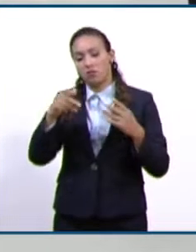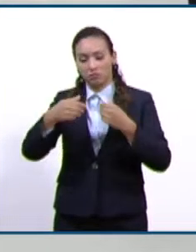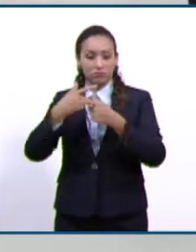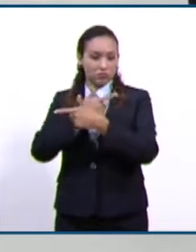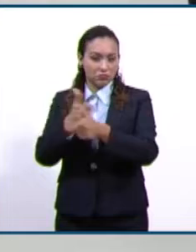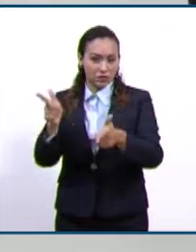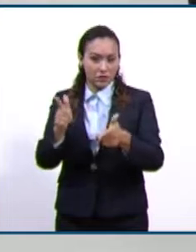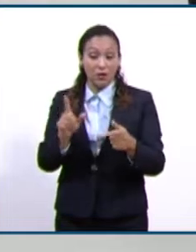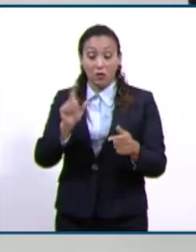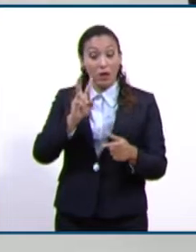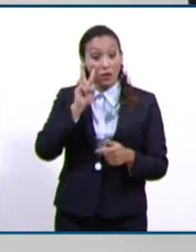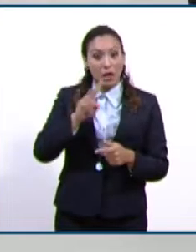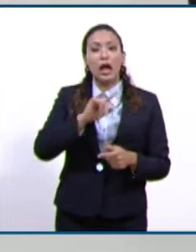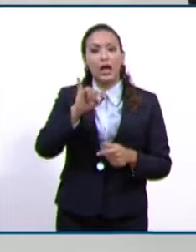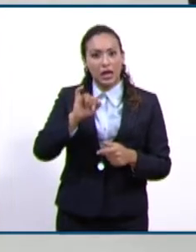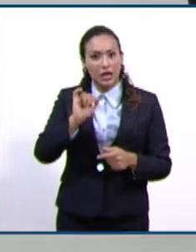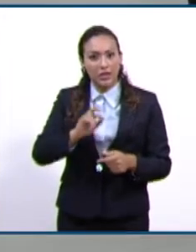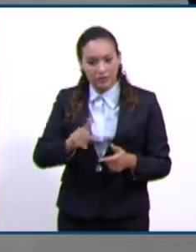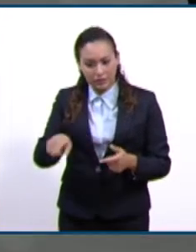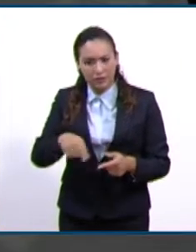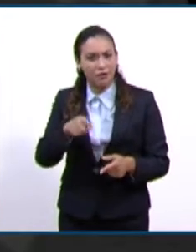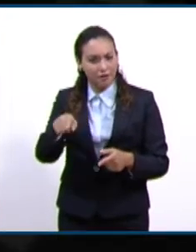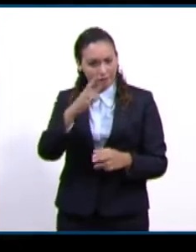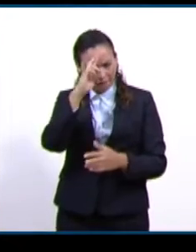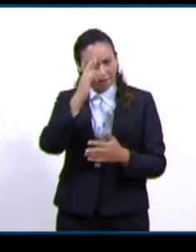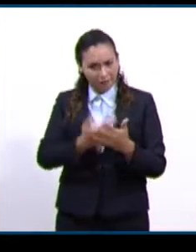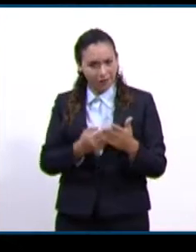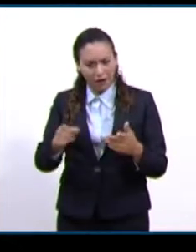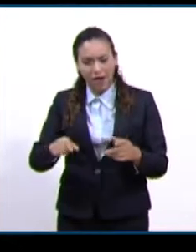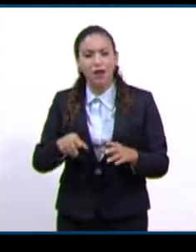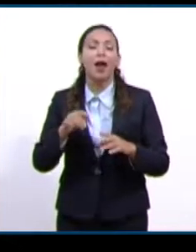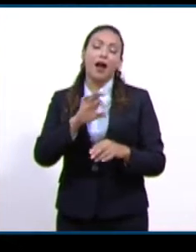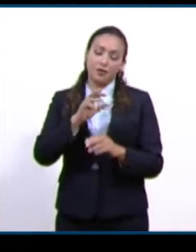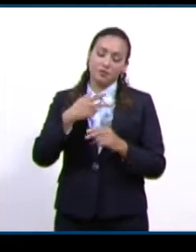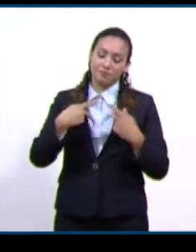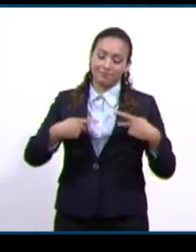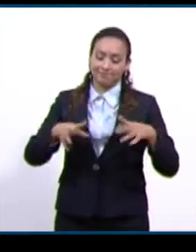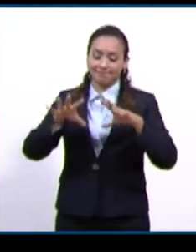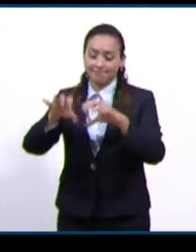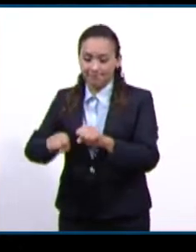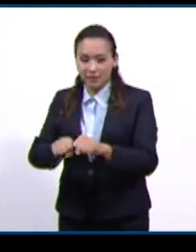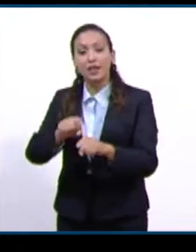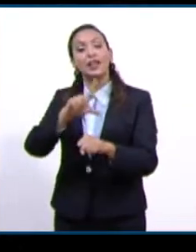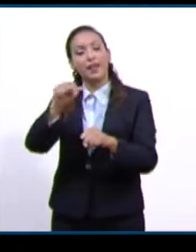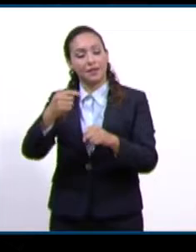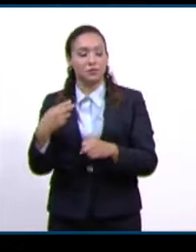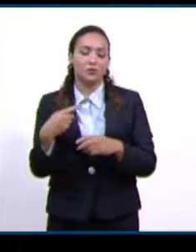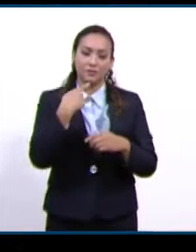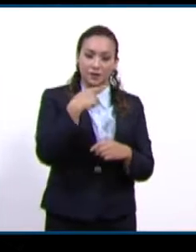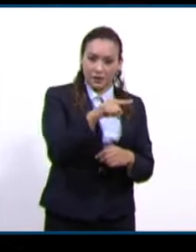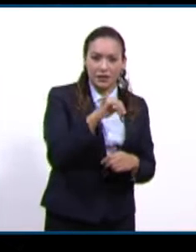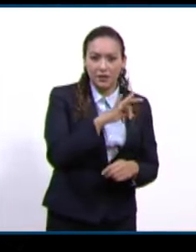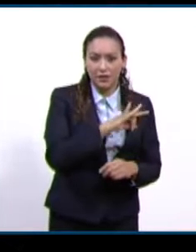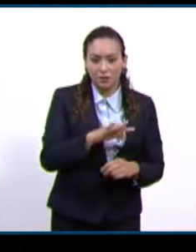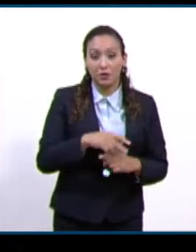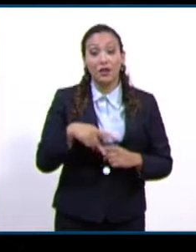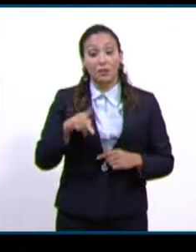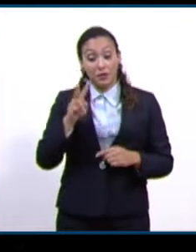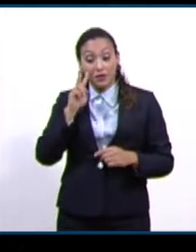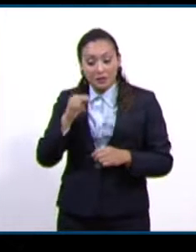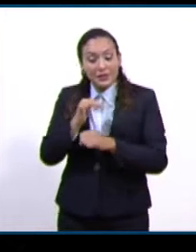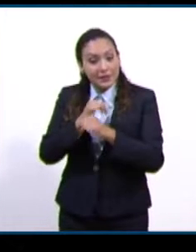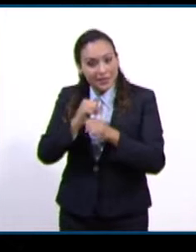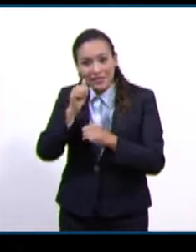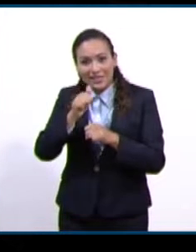detención, se le harán saber los delitos que se le imputan y podrá rendir su declaración de inmediato o posteriormente, siempre siendo